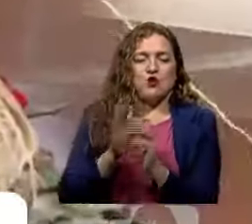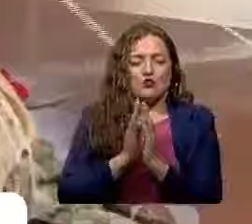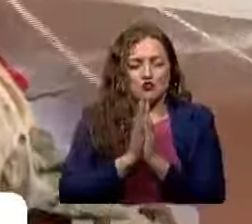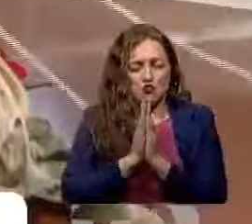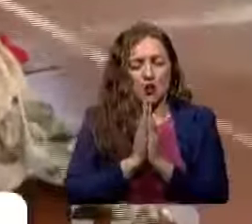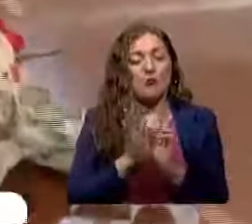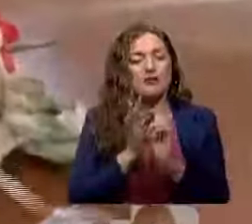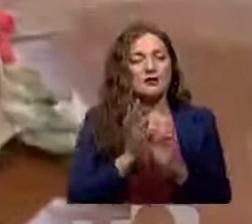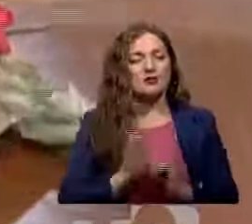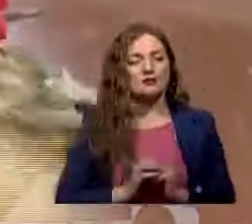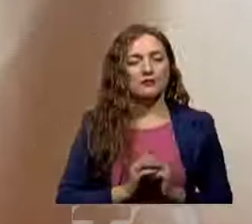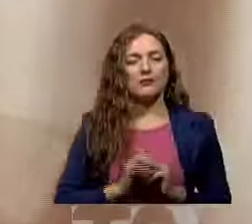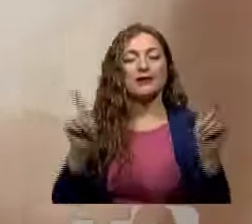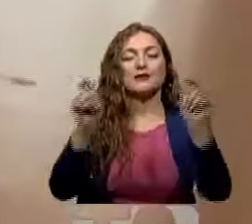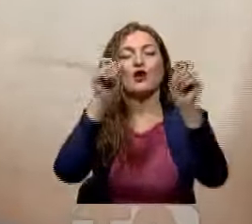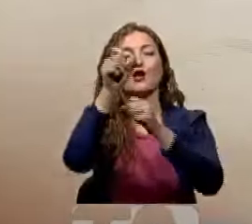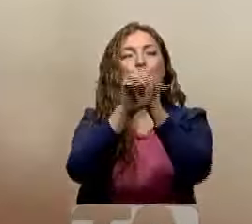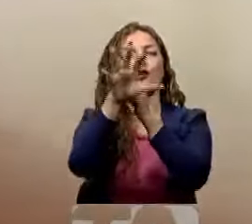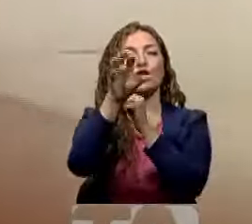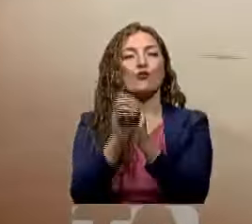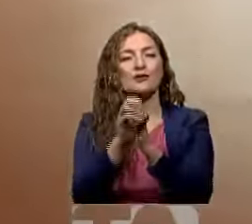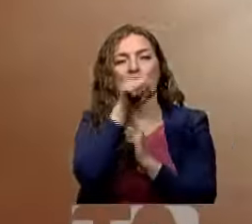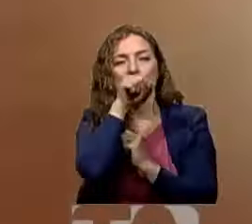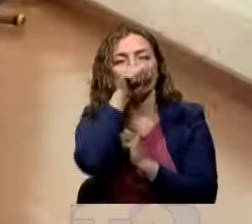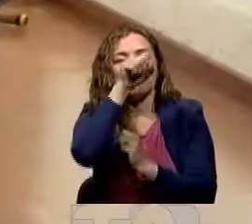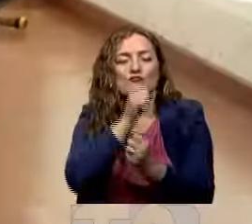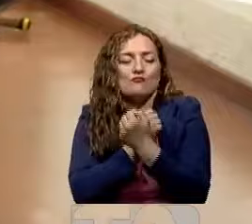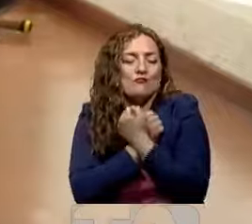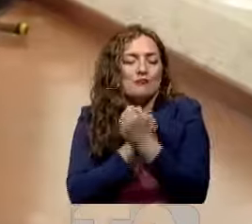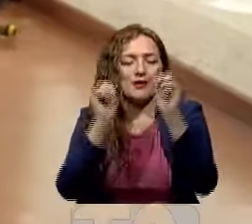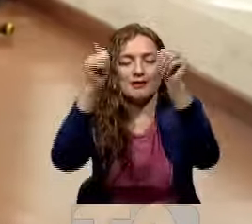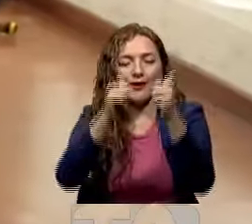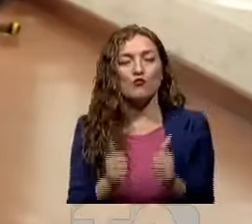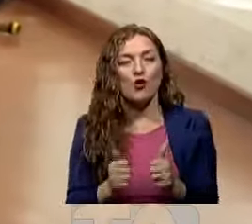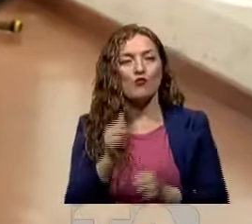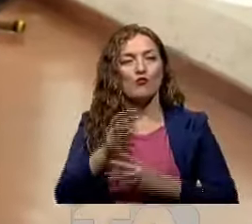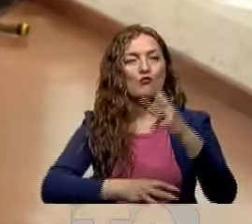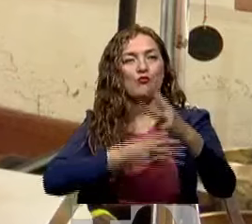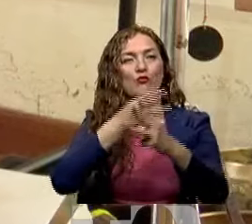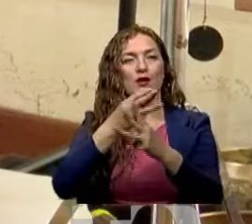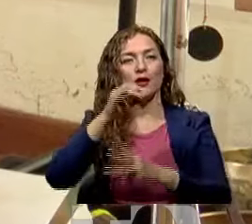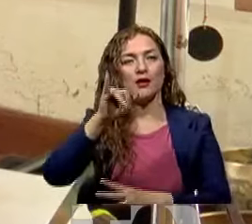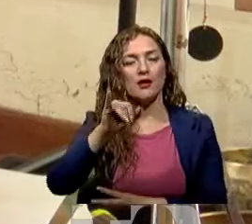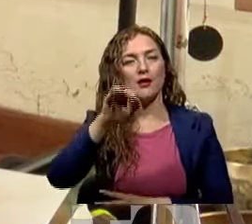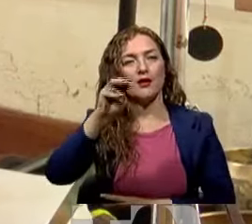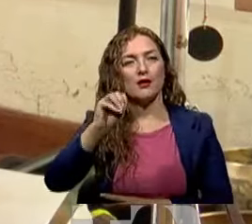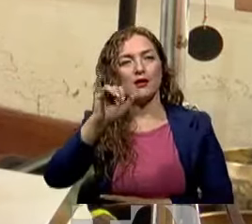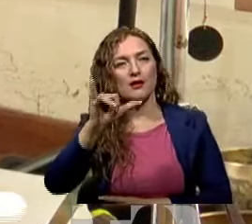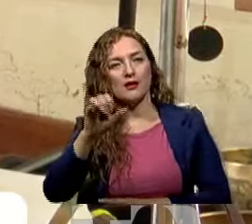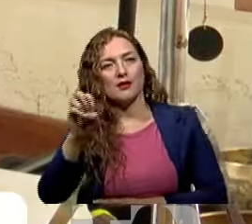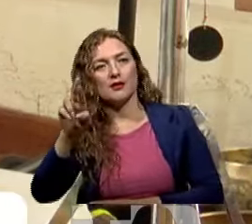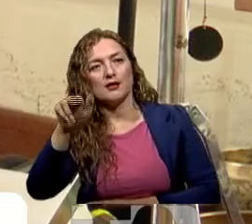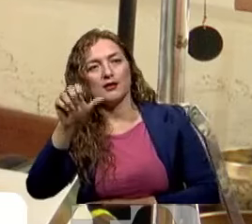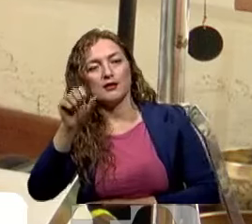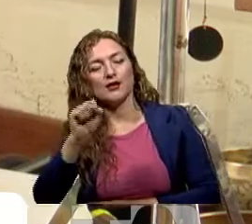Para celebrar estas 5 décadas de pasión y amor al arte, Susana realiza el estreno mundial de la obra Imayeras. Le pusimos